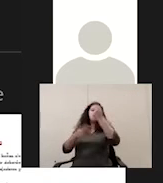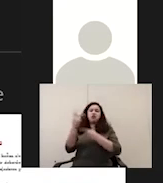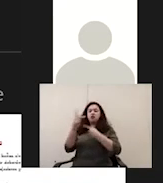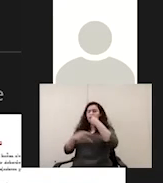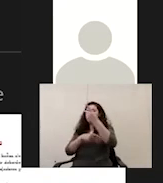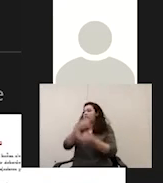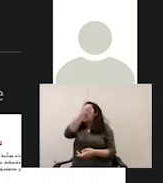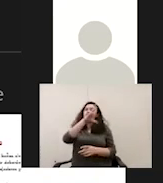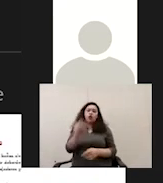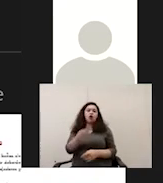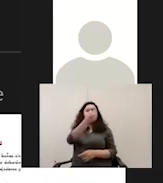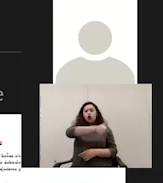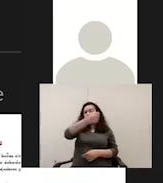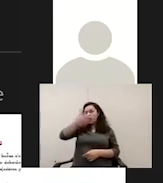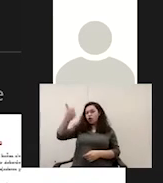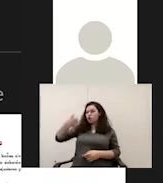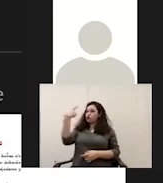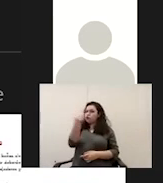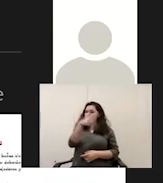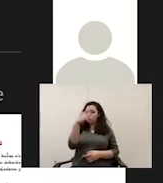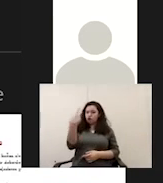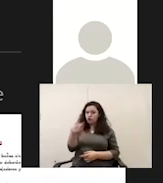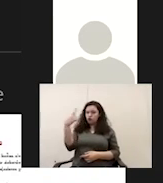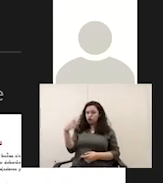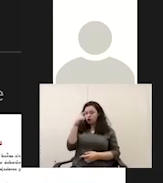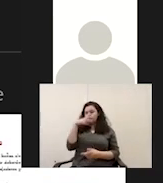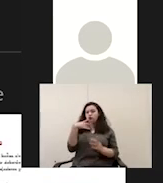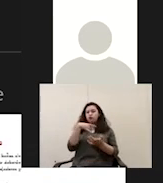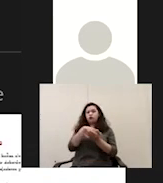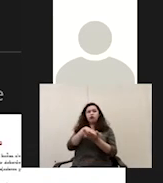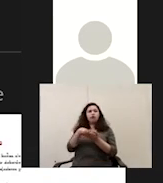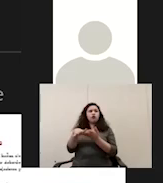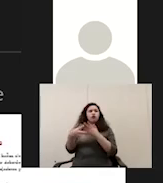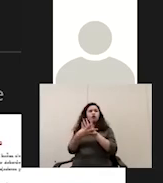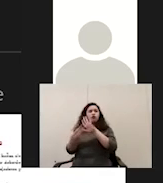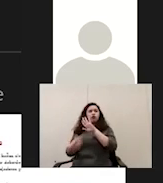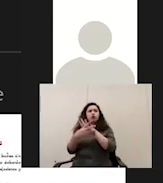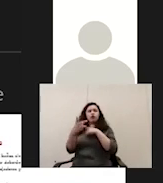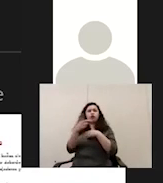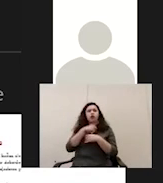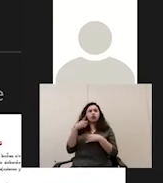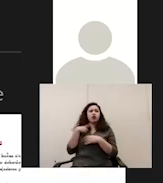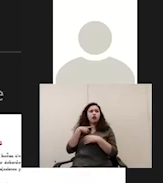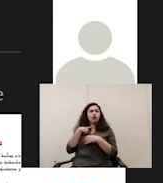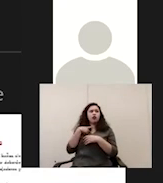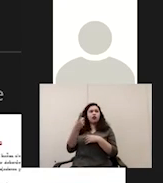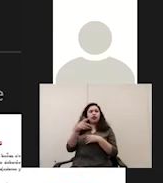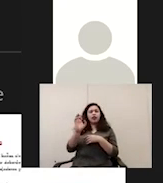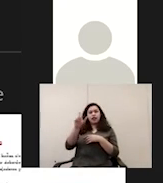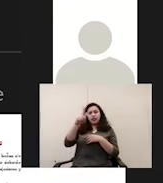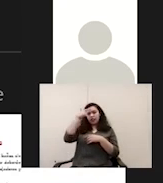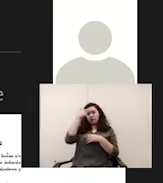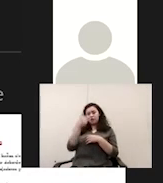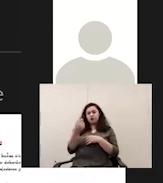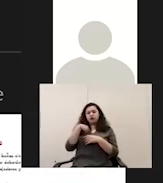quien trae su lápiz, cada quien en el uso de copiadoras, por ejemplo, sí es importante tener ahí un gel para al momento que terminamos de